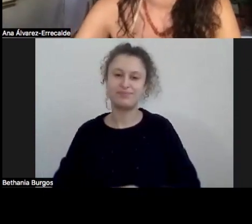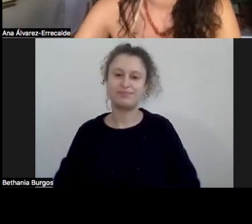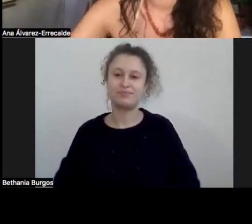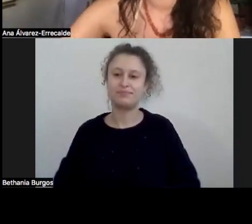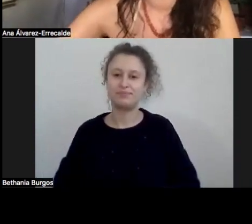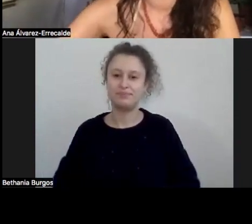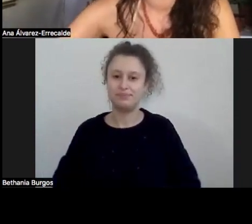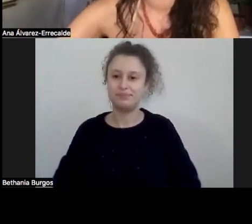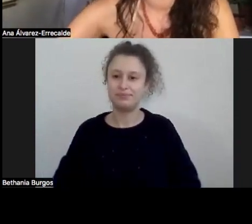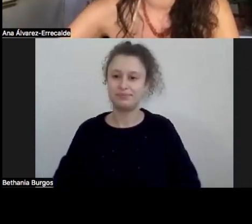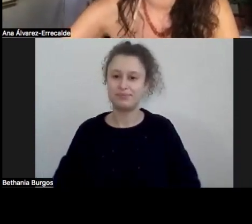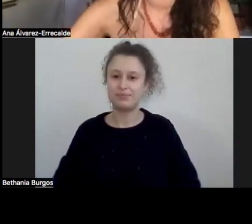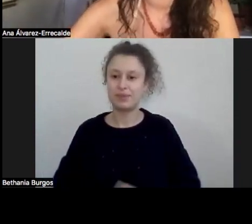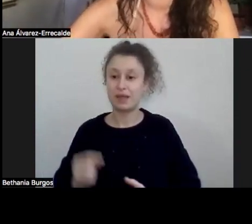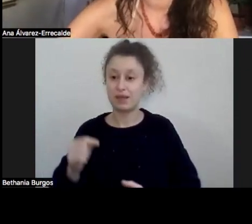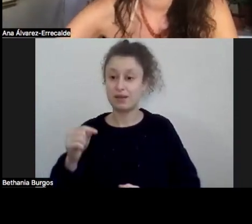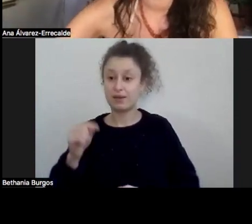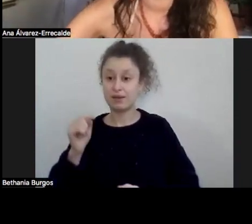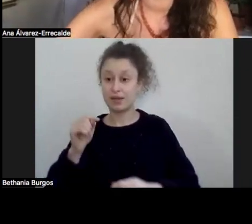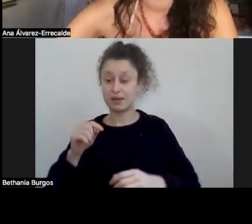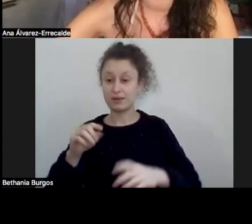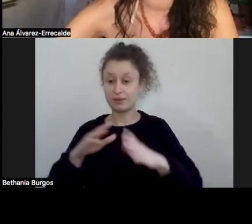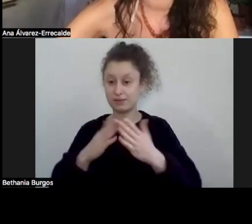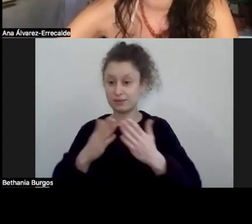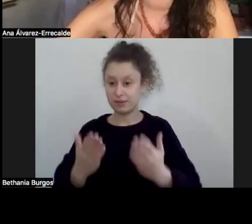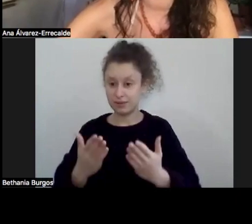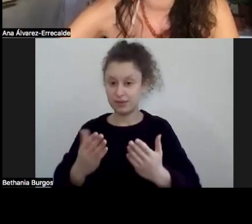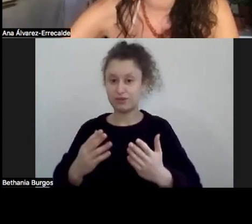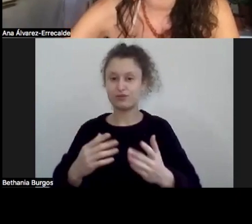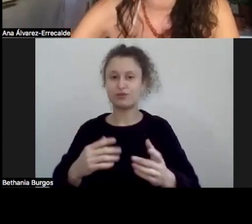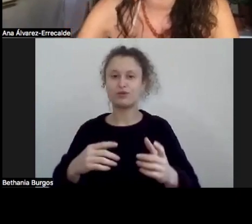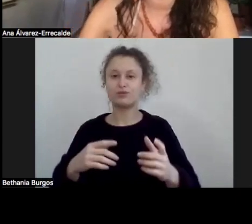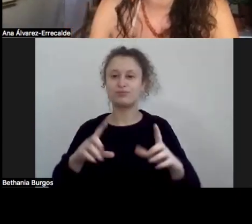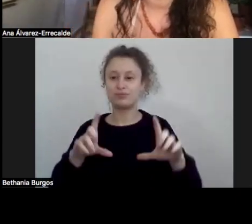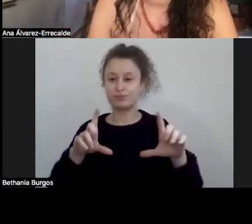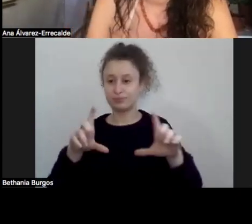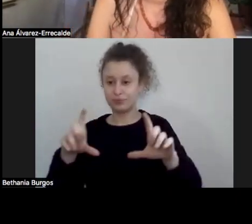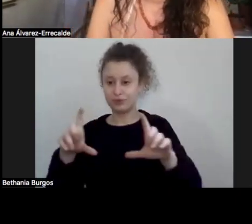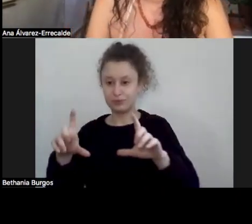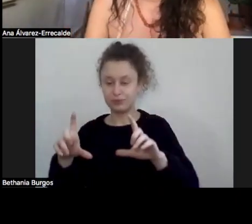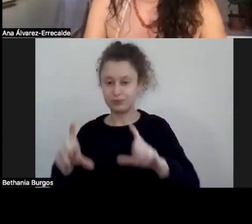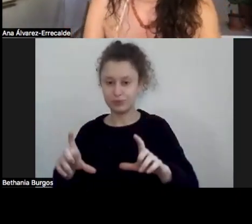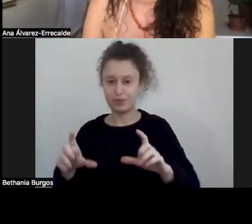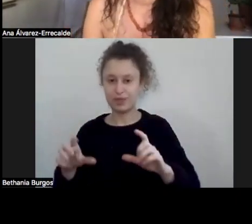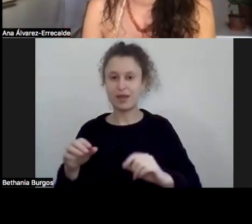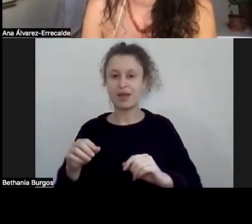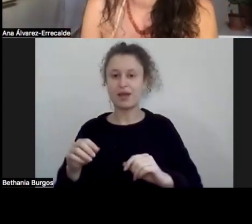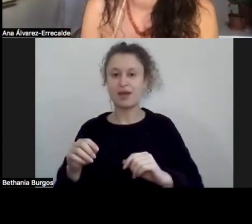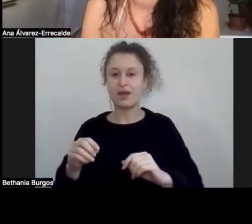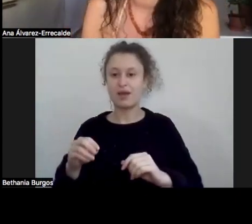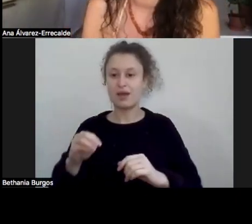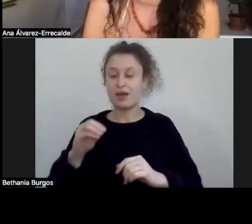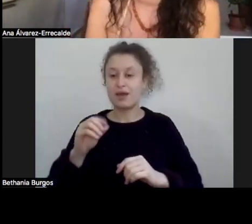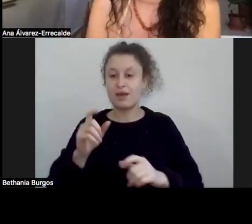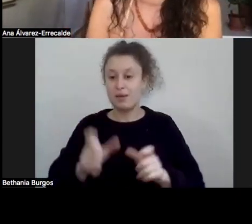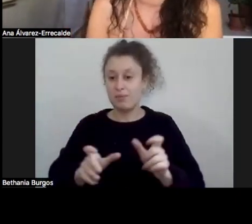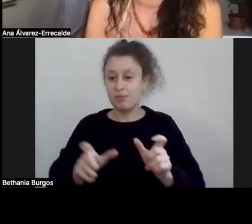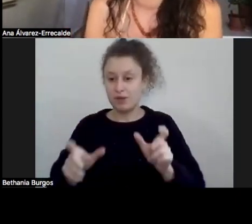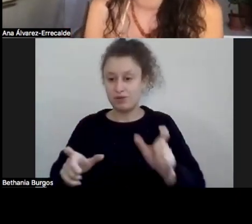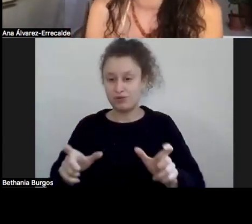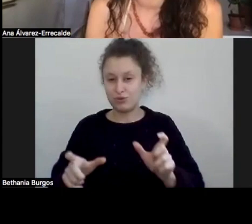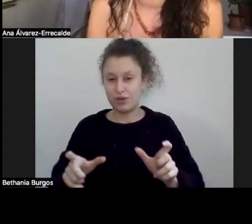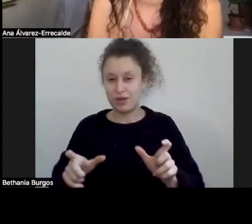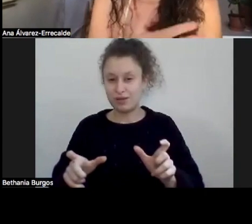En el libro también me parecía muy importante retratar personas mayores, porque en esto que comentaba antes, ¿no?